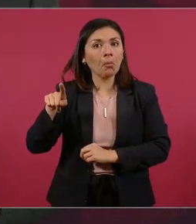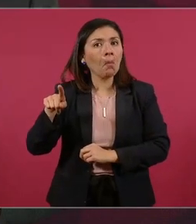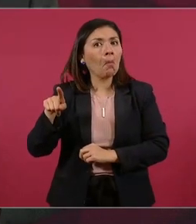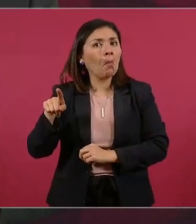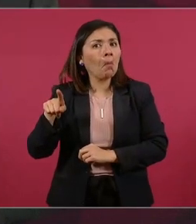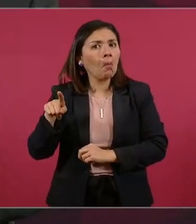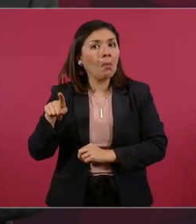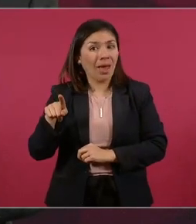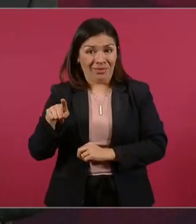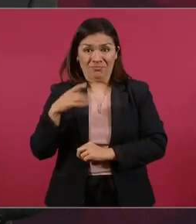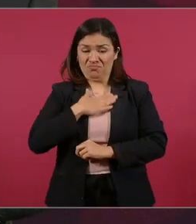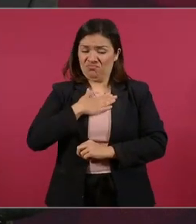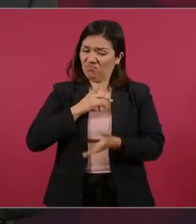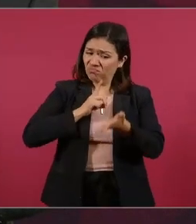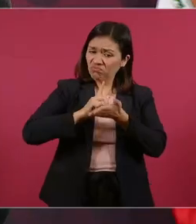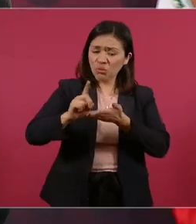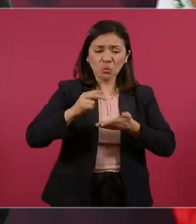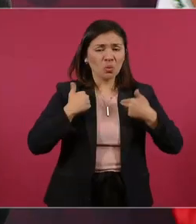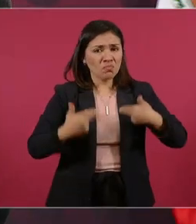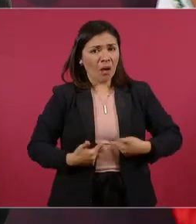de derechos humanos no hablaban,